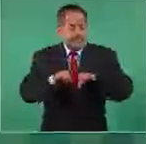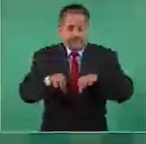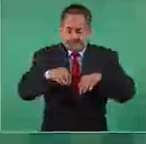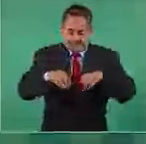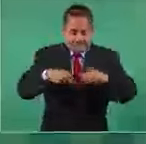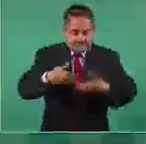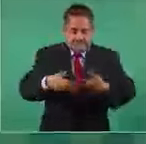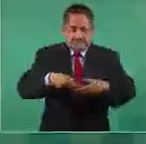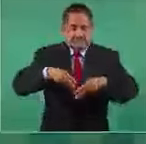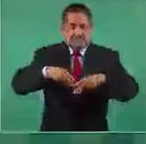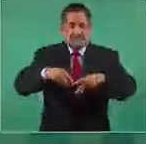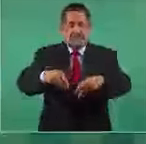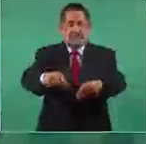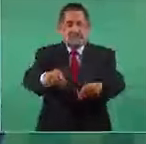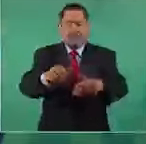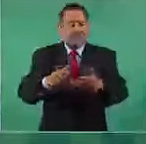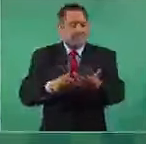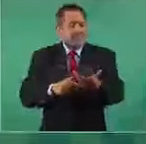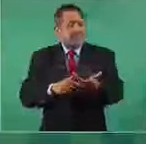Entonces, eso mismo